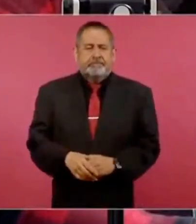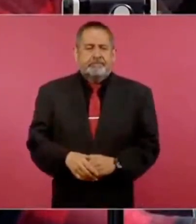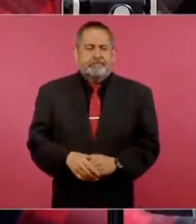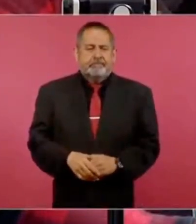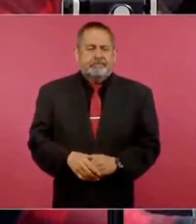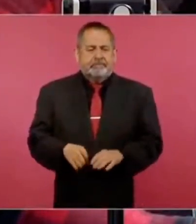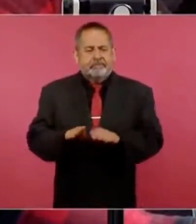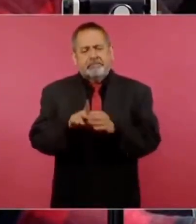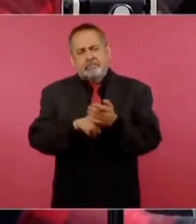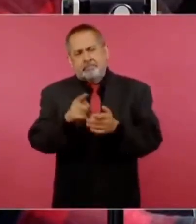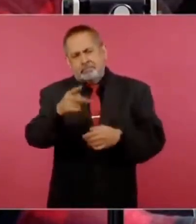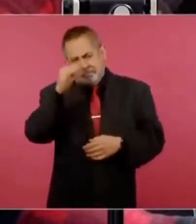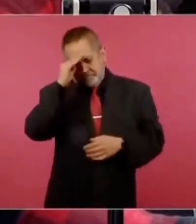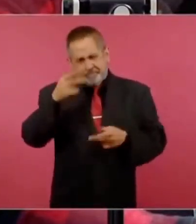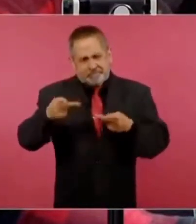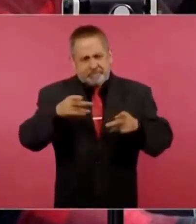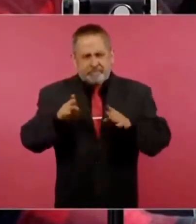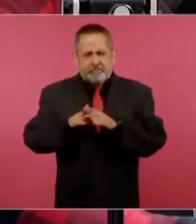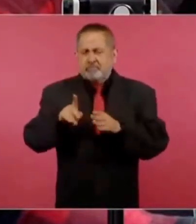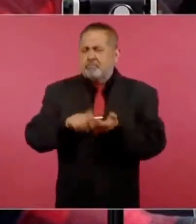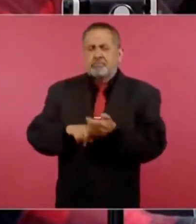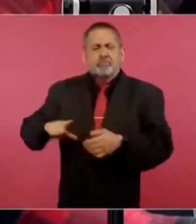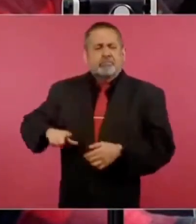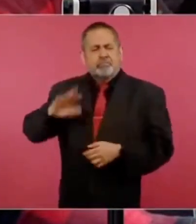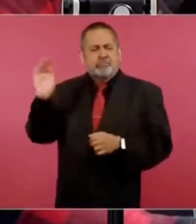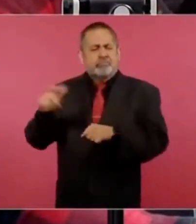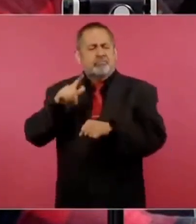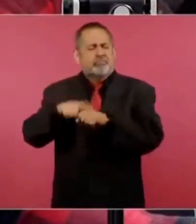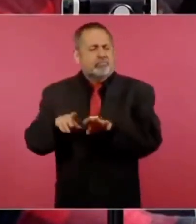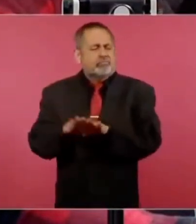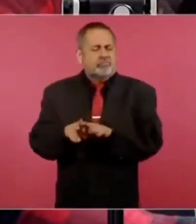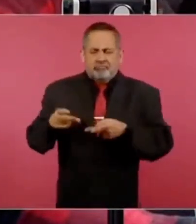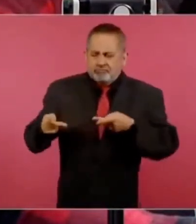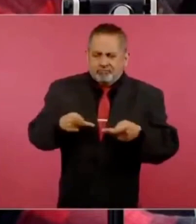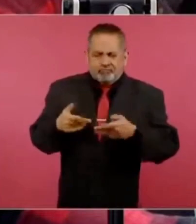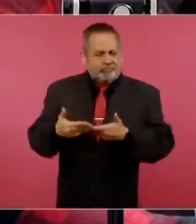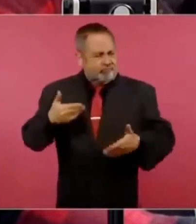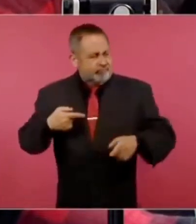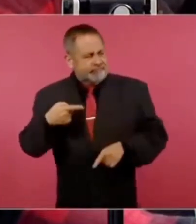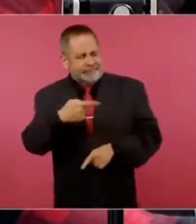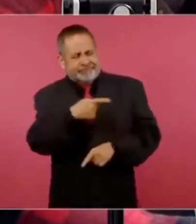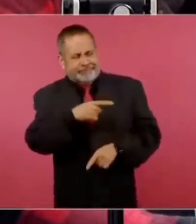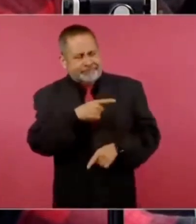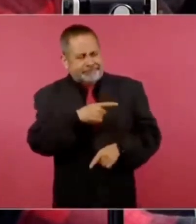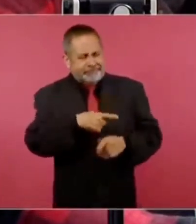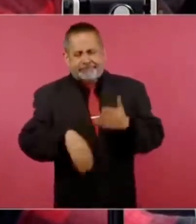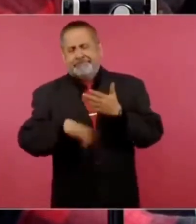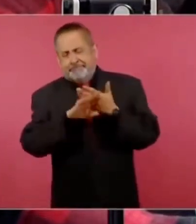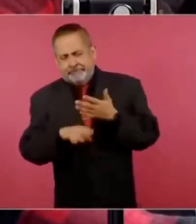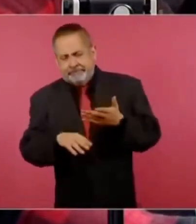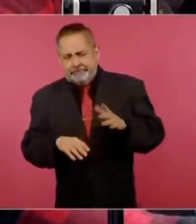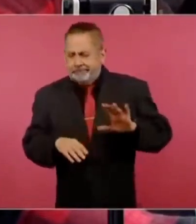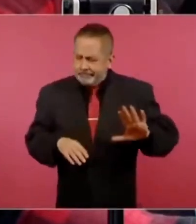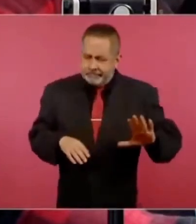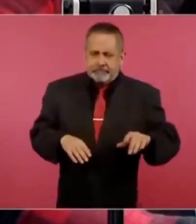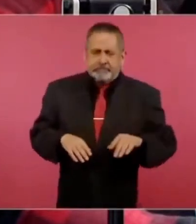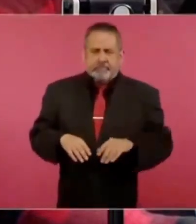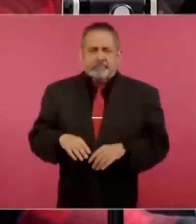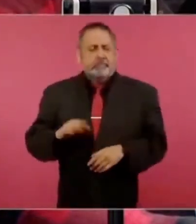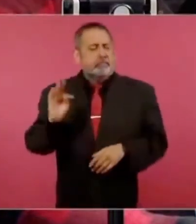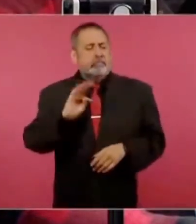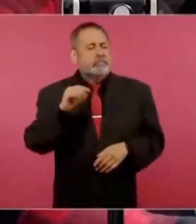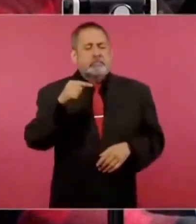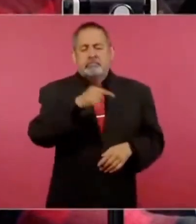¿Cómo usted se está preparando o cómo el gobierno federal se está preparando ante, bueno, esperemos que no sea a un eventual